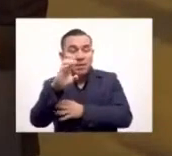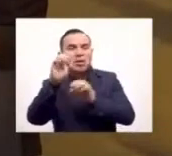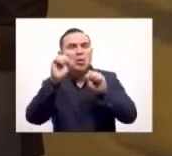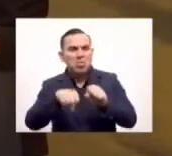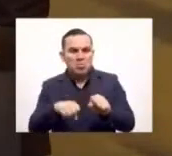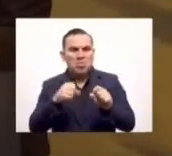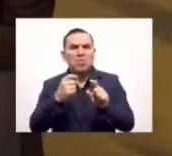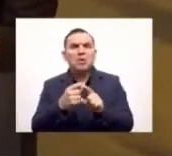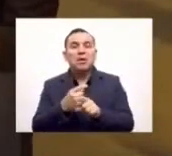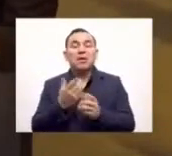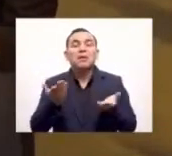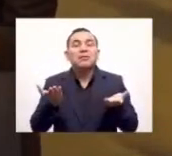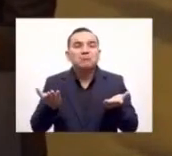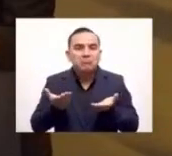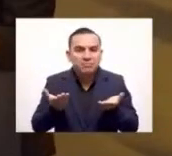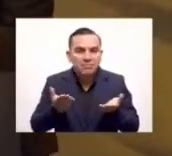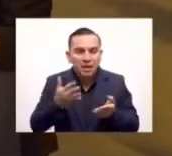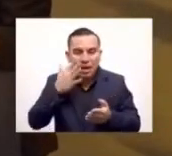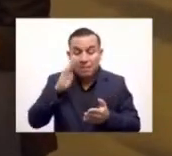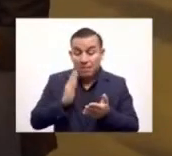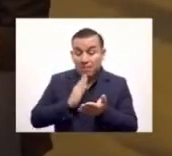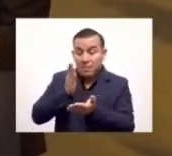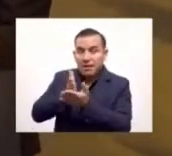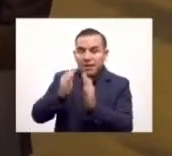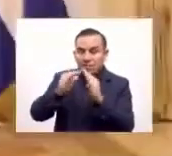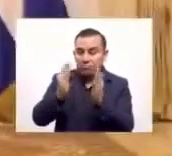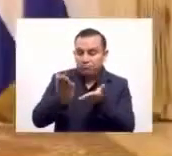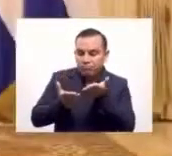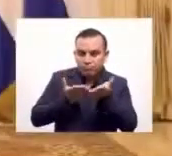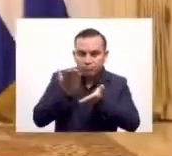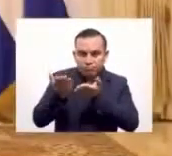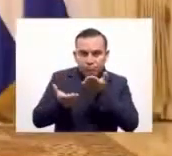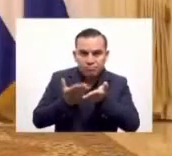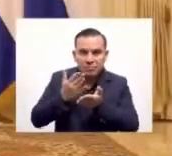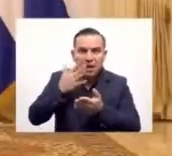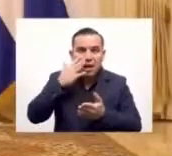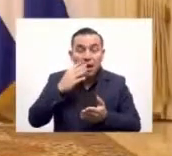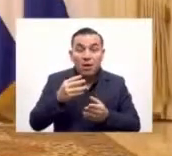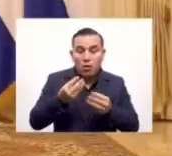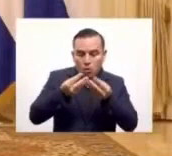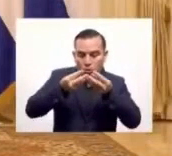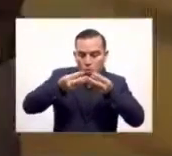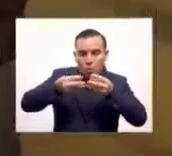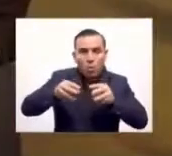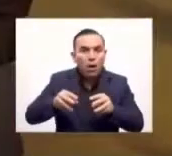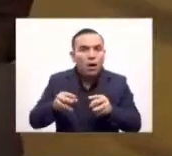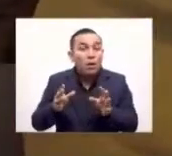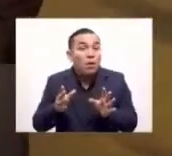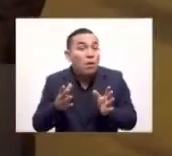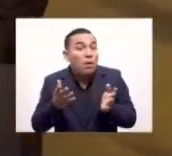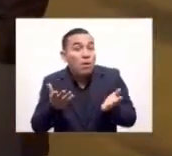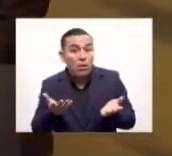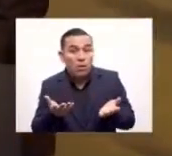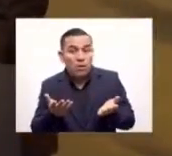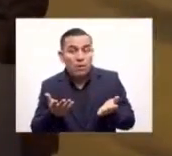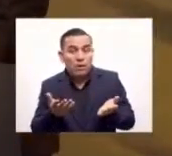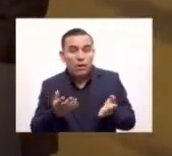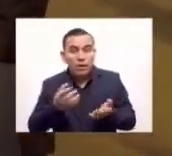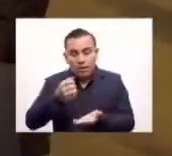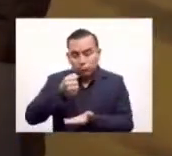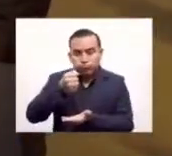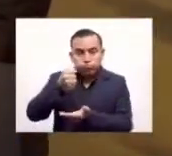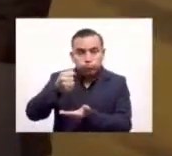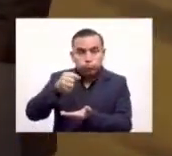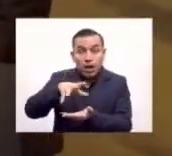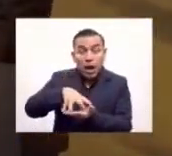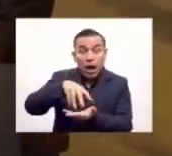y nosotros somos los disruptores aquí y ahora pues hasta en Inglaterra ya este sindicato de trabajadores, es decir, ya